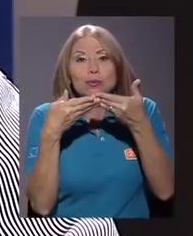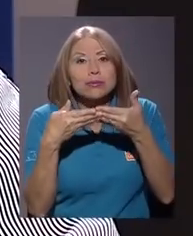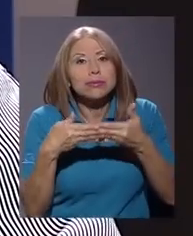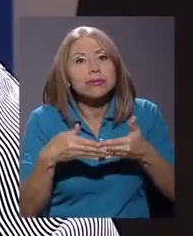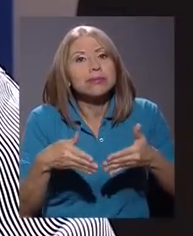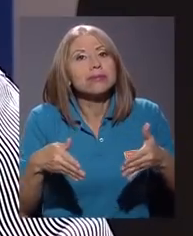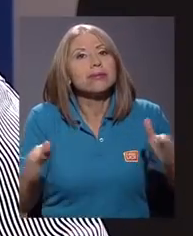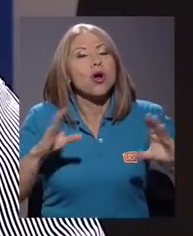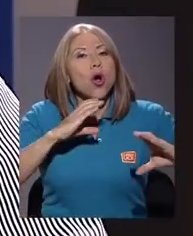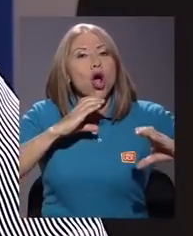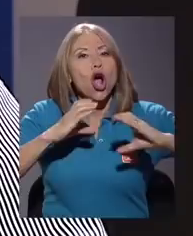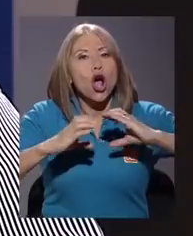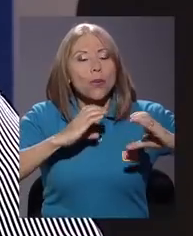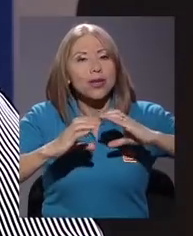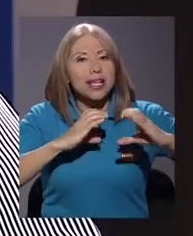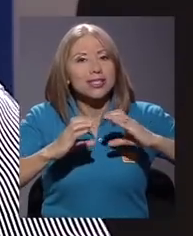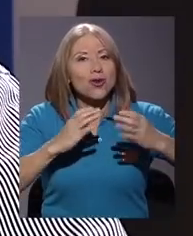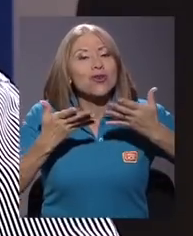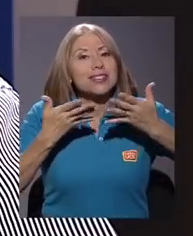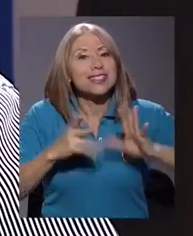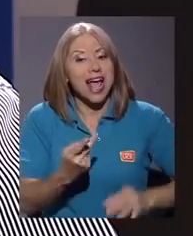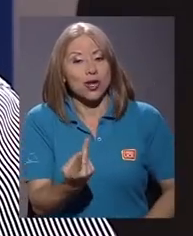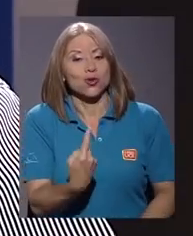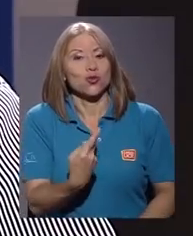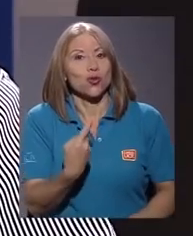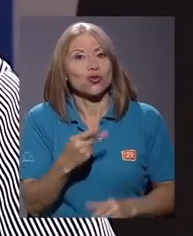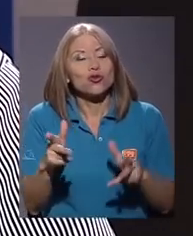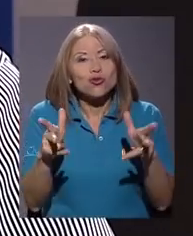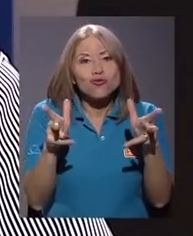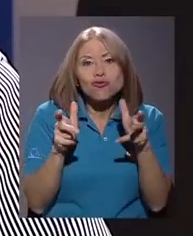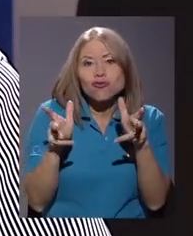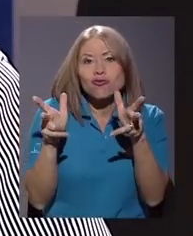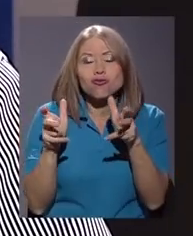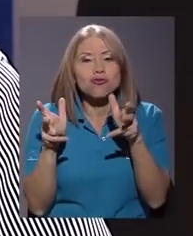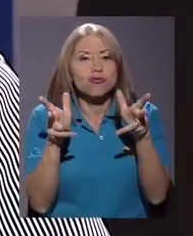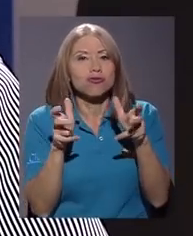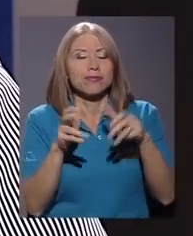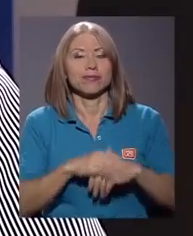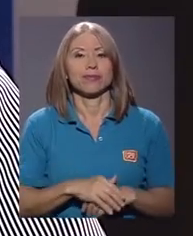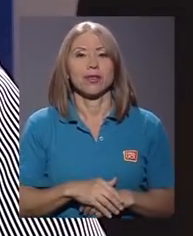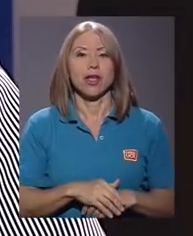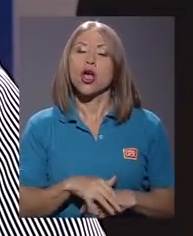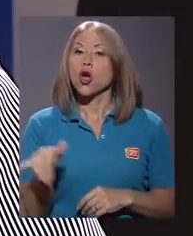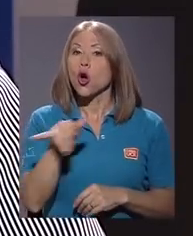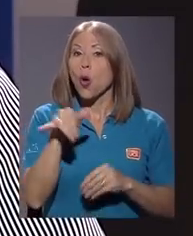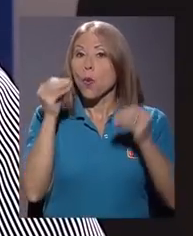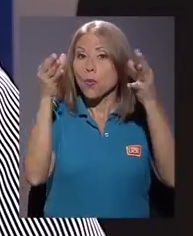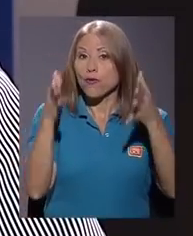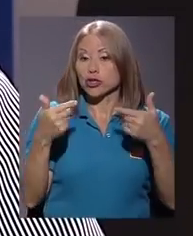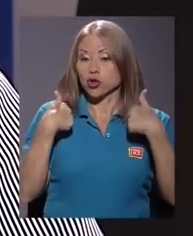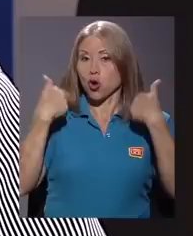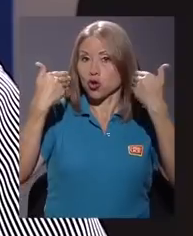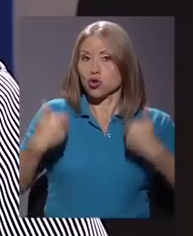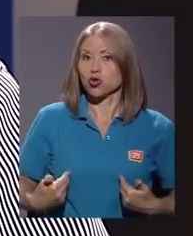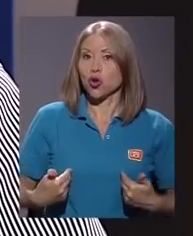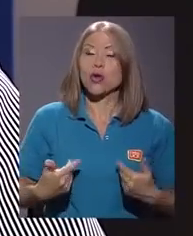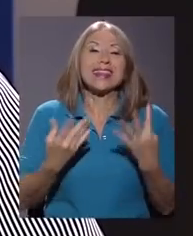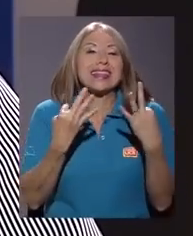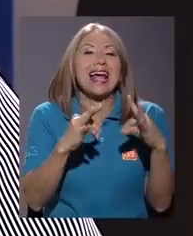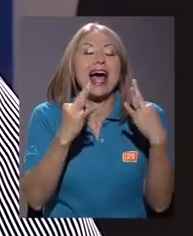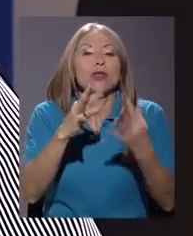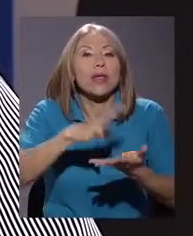esa comunicación ya los dos estamos receptivos e como profesor yo busco aprender más de lo